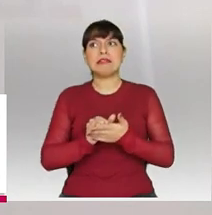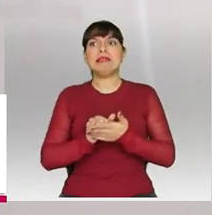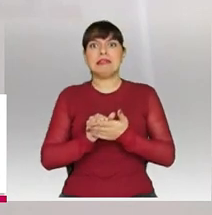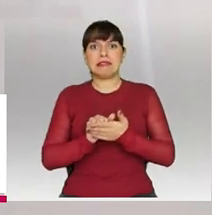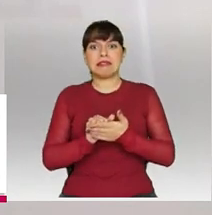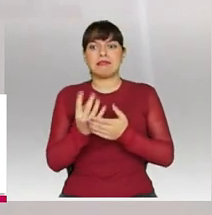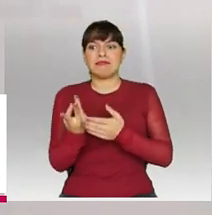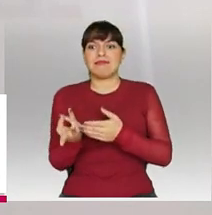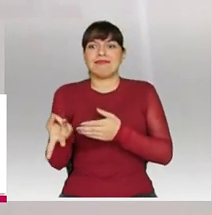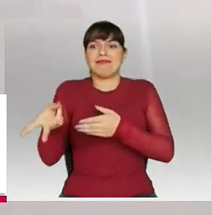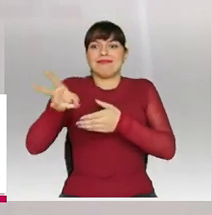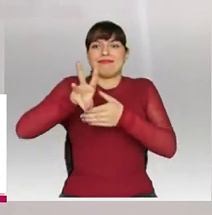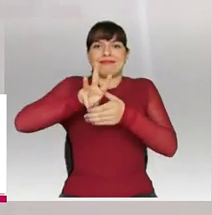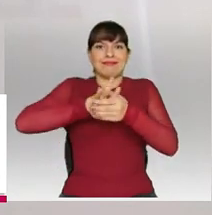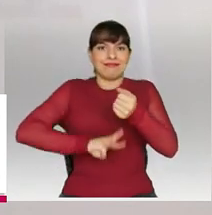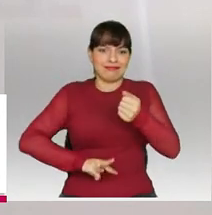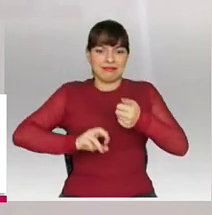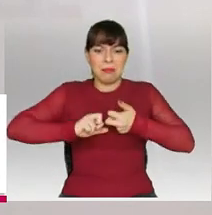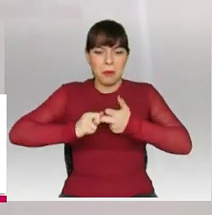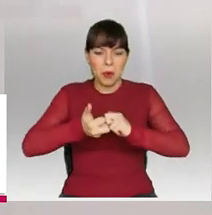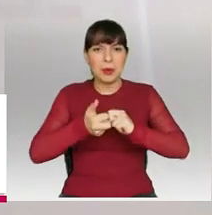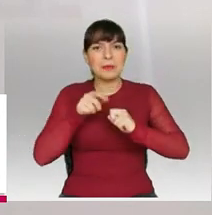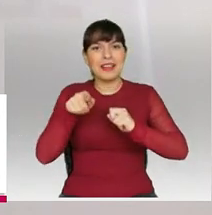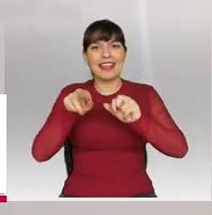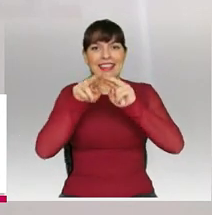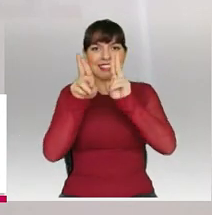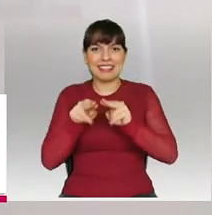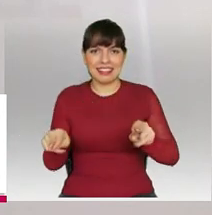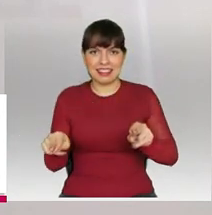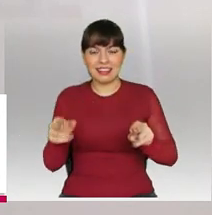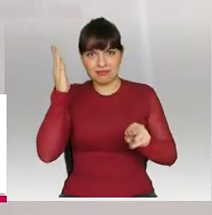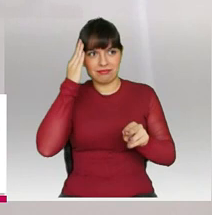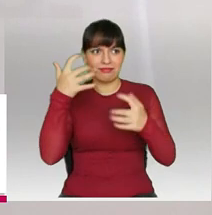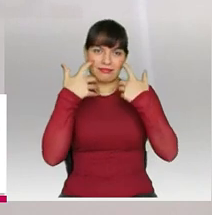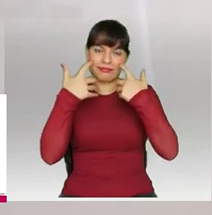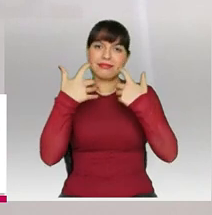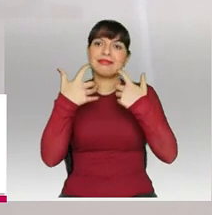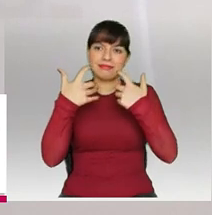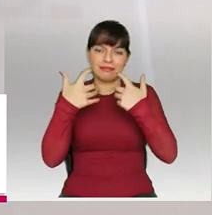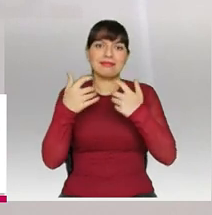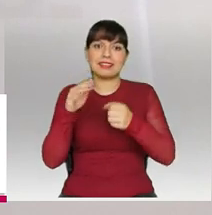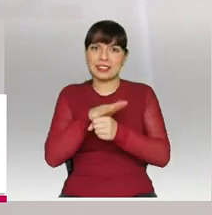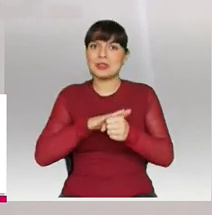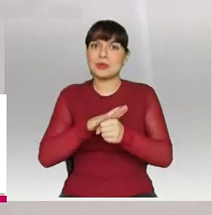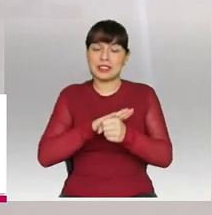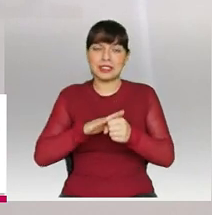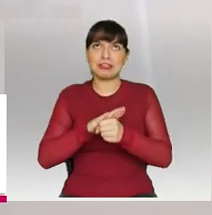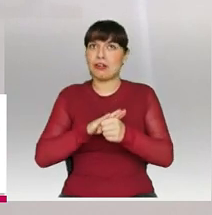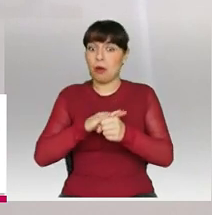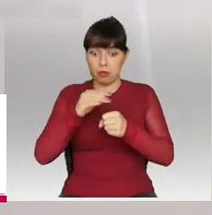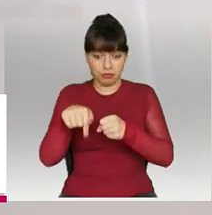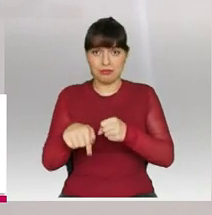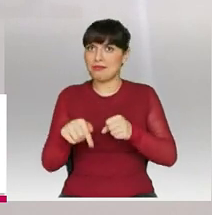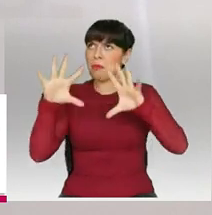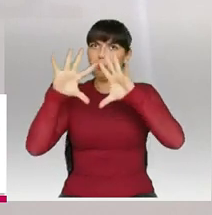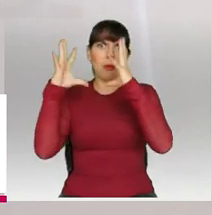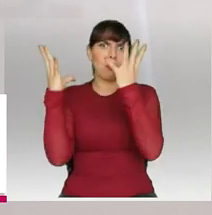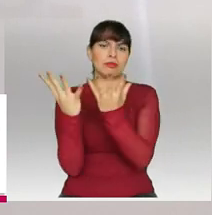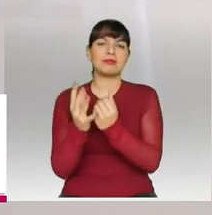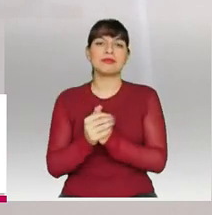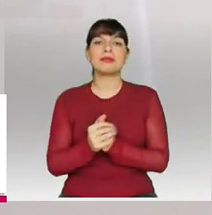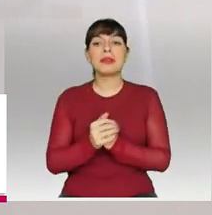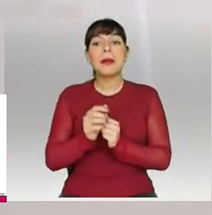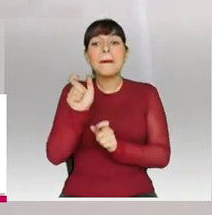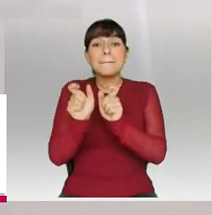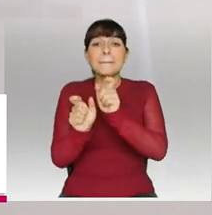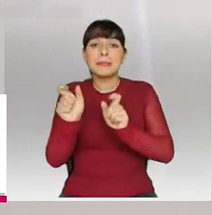Internet con las niñas y con los niños. Tenemos, y esto además es una situación mundial, las personas que abusan de las niñas